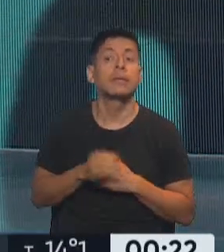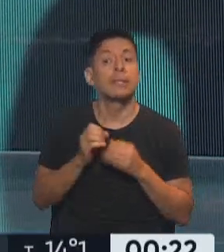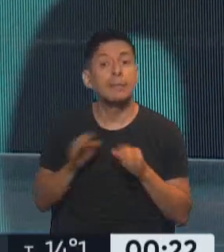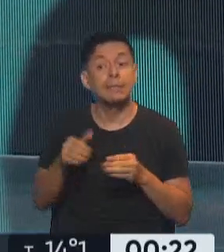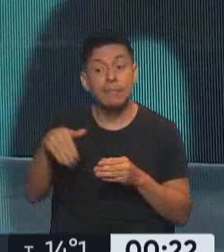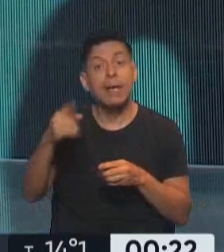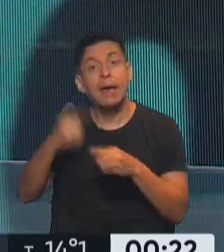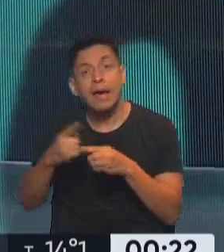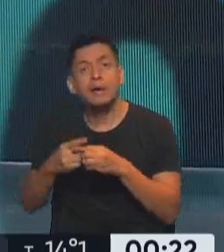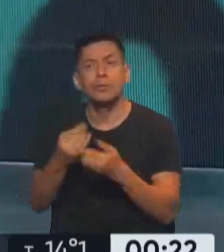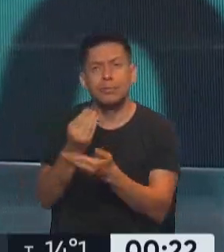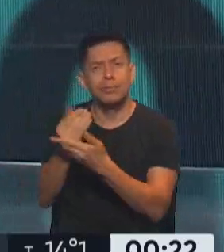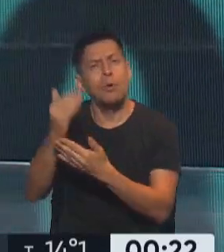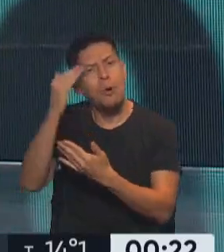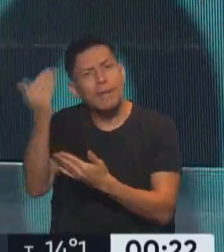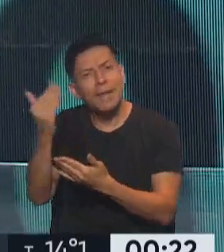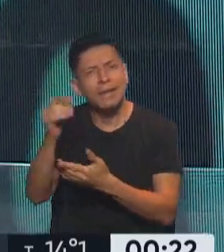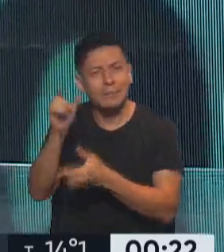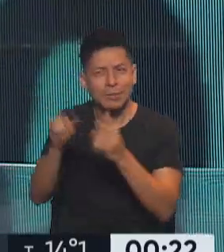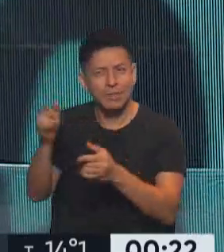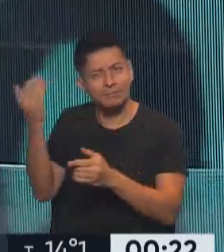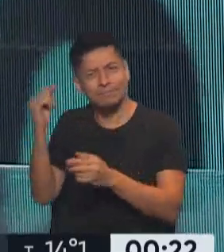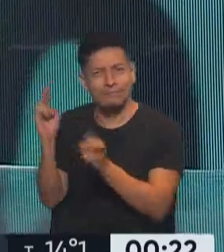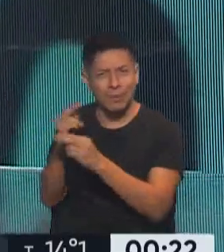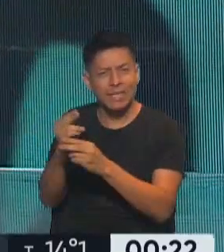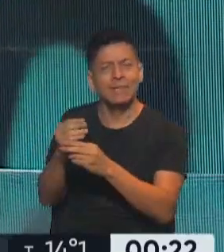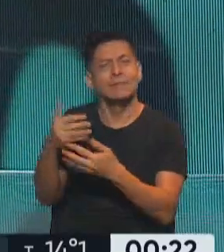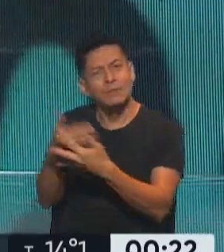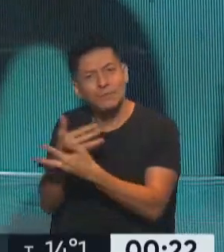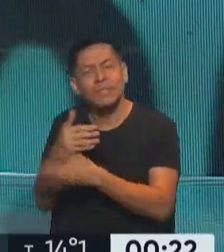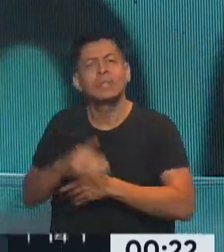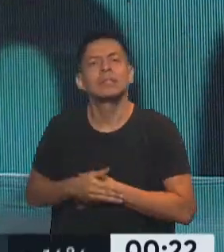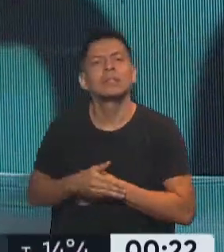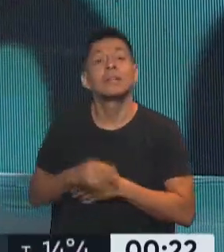actos, manifestaciones, homenajes a las víctimas, con epicentro en Plaza de Mayo,